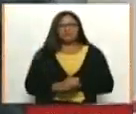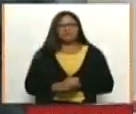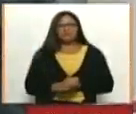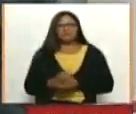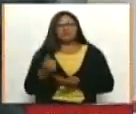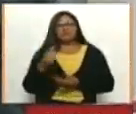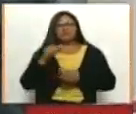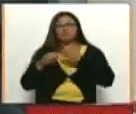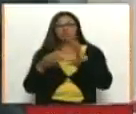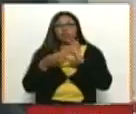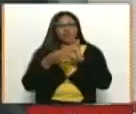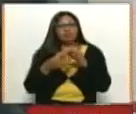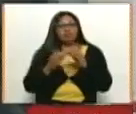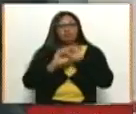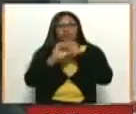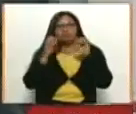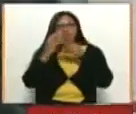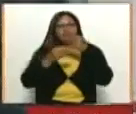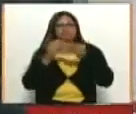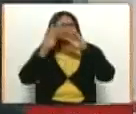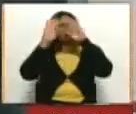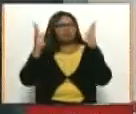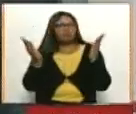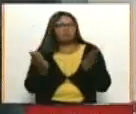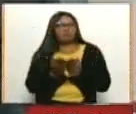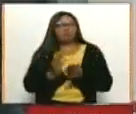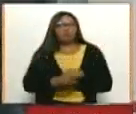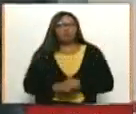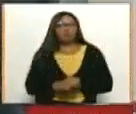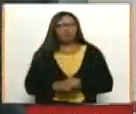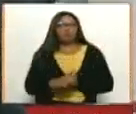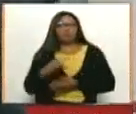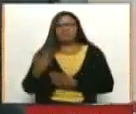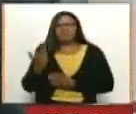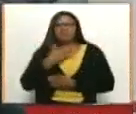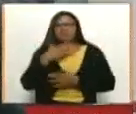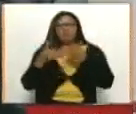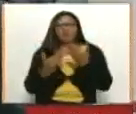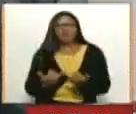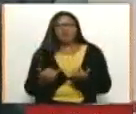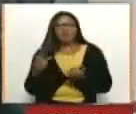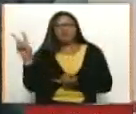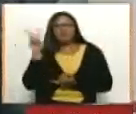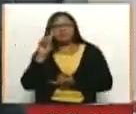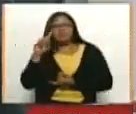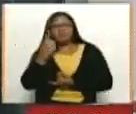imposible de realizar transacciones con el mundo, tú te vas a estar afectando. O sea, Venezuela